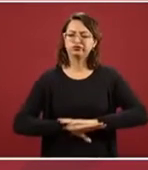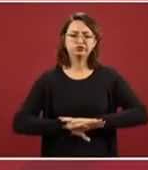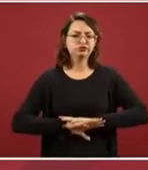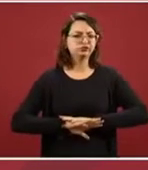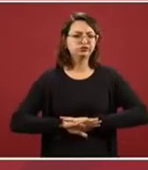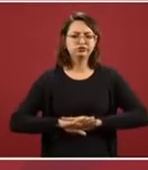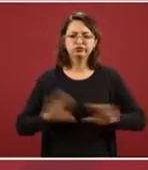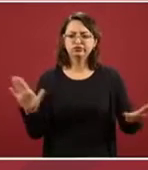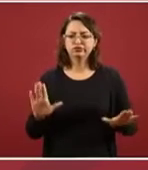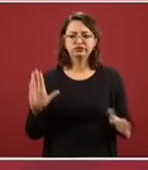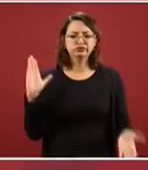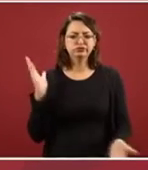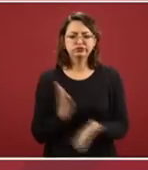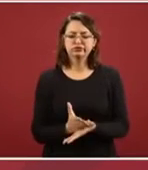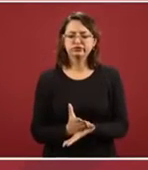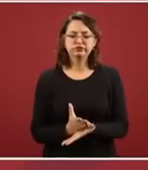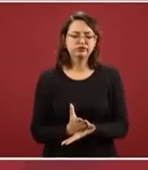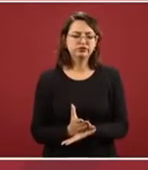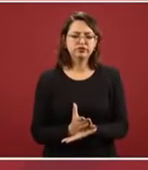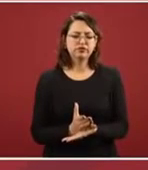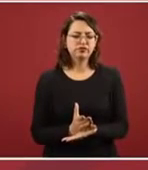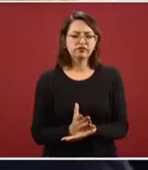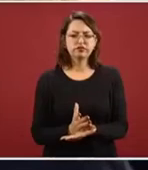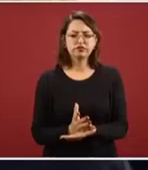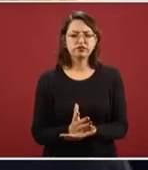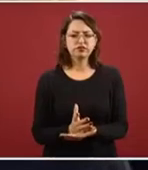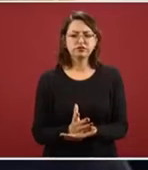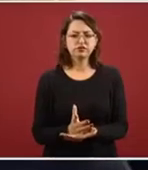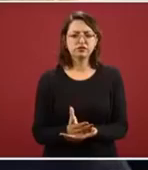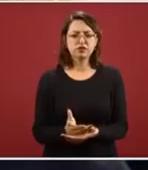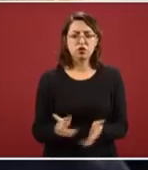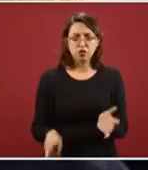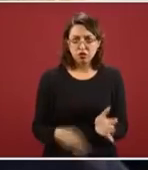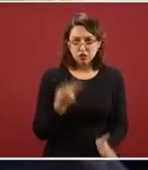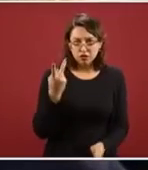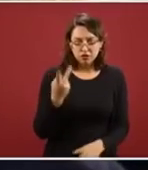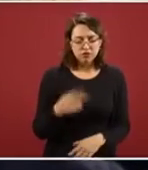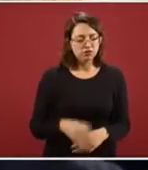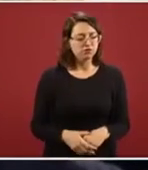repito, ya no va a tolerarse.